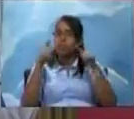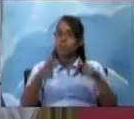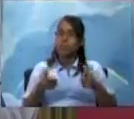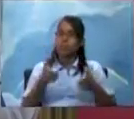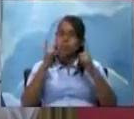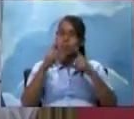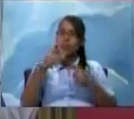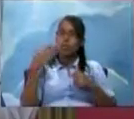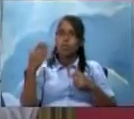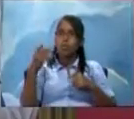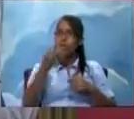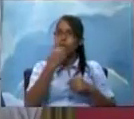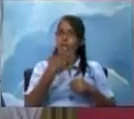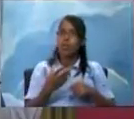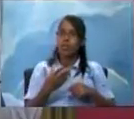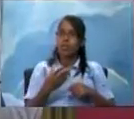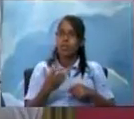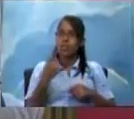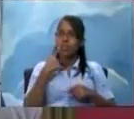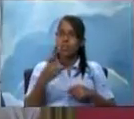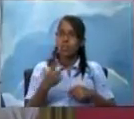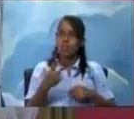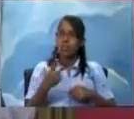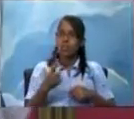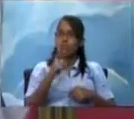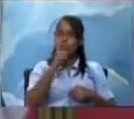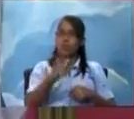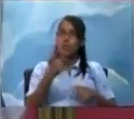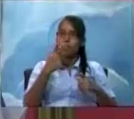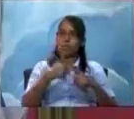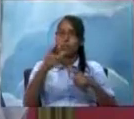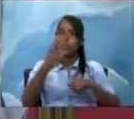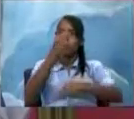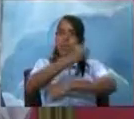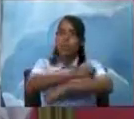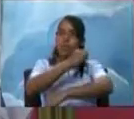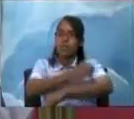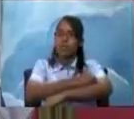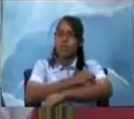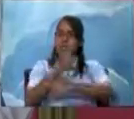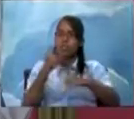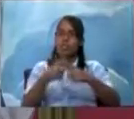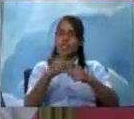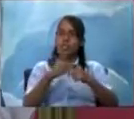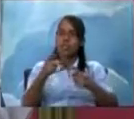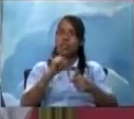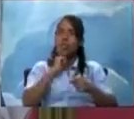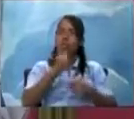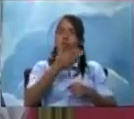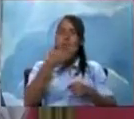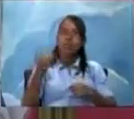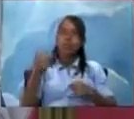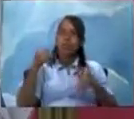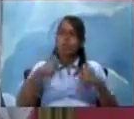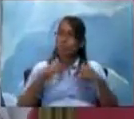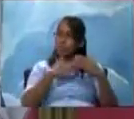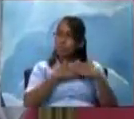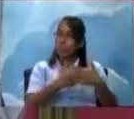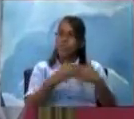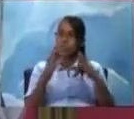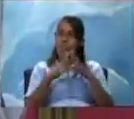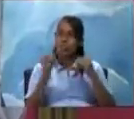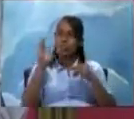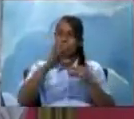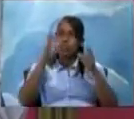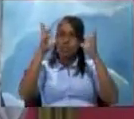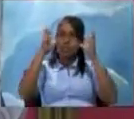esto permitió, pues, por las buenas, dijera Dios, por las buenas o por las malas, pero tú me vas a obedecer, ¿ve? Entonces es mejor, yo le recomiendo a todos